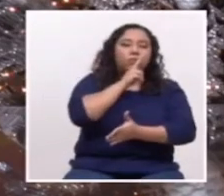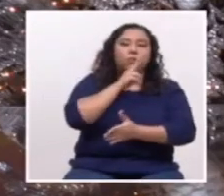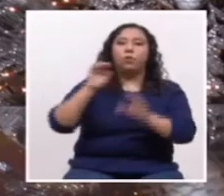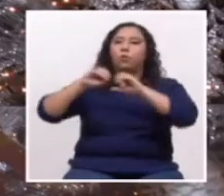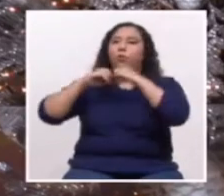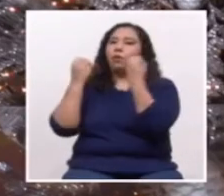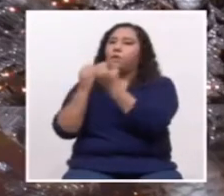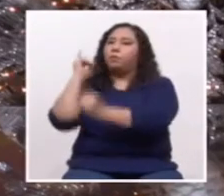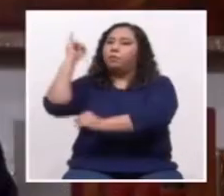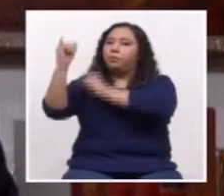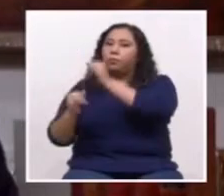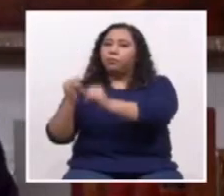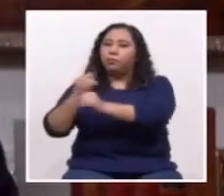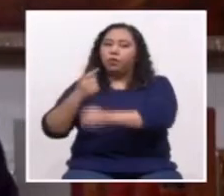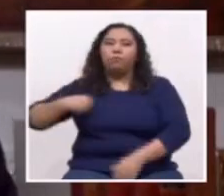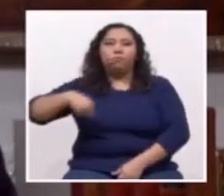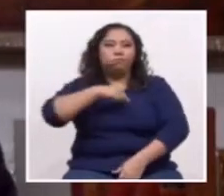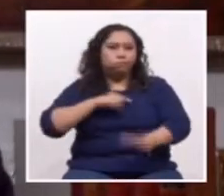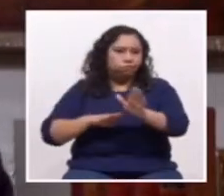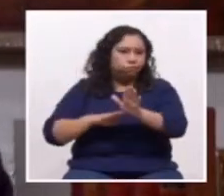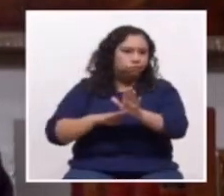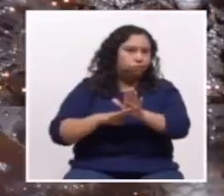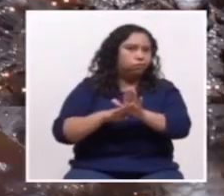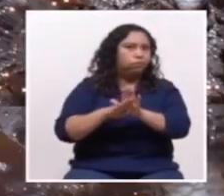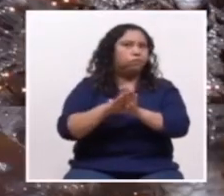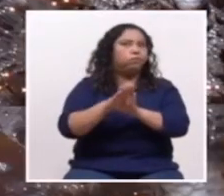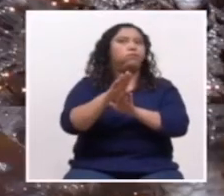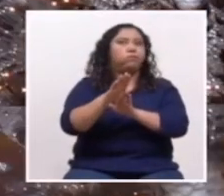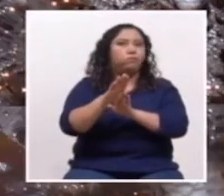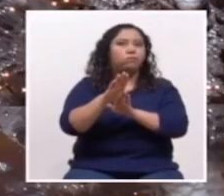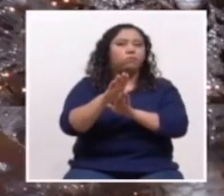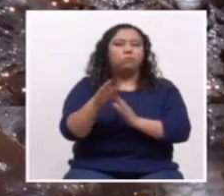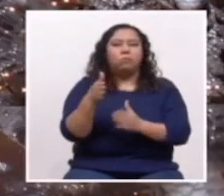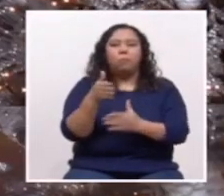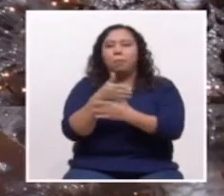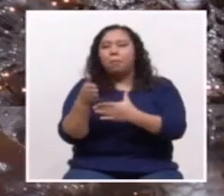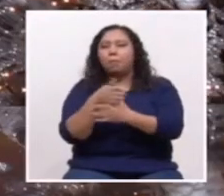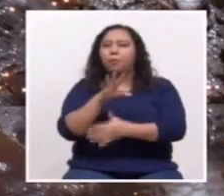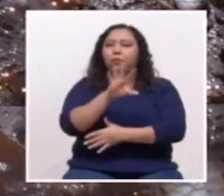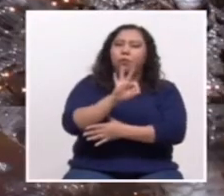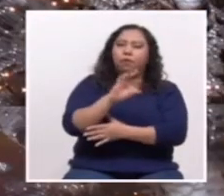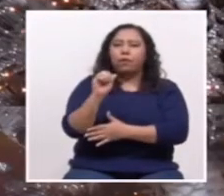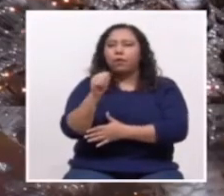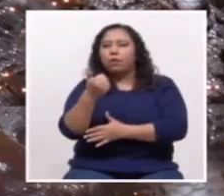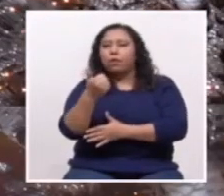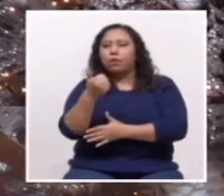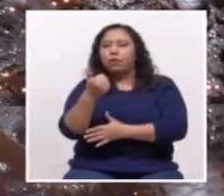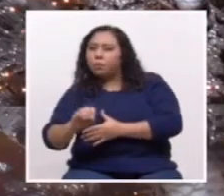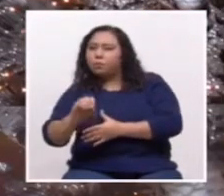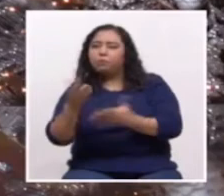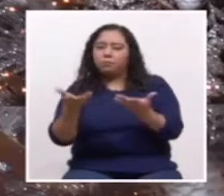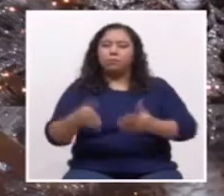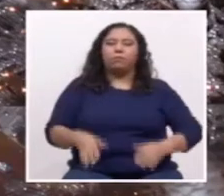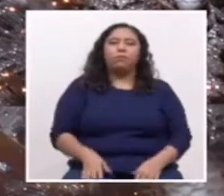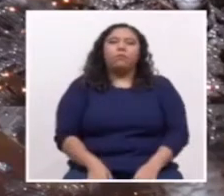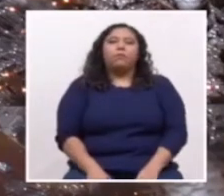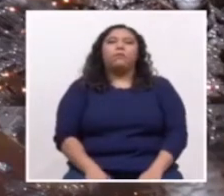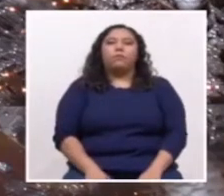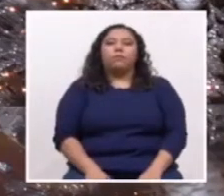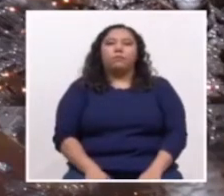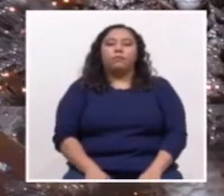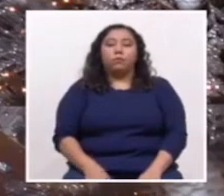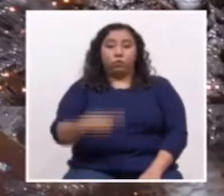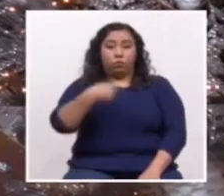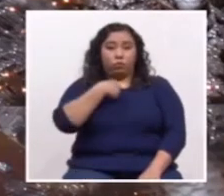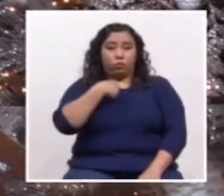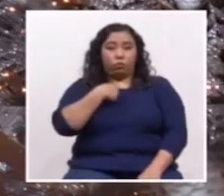cerraremos con un crecimiento récord histórico de entre 9 y 10%. En mí tendrán